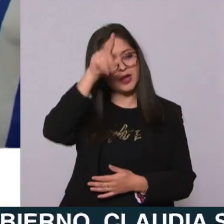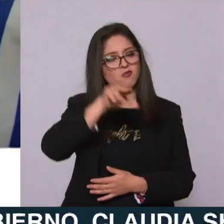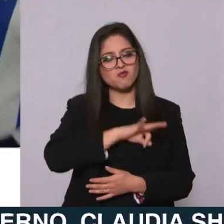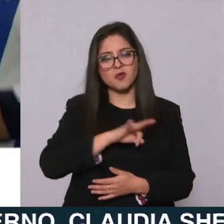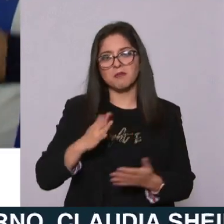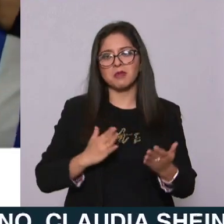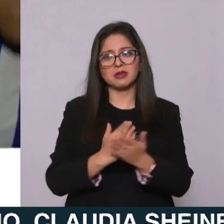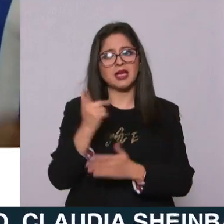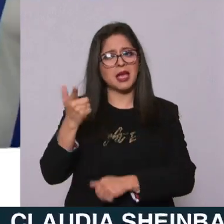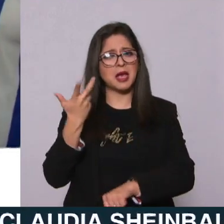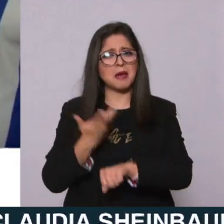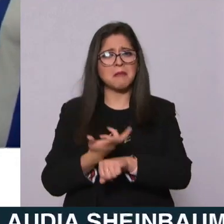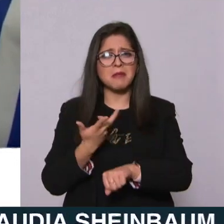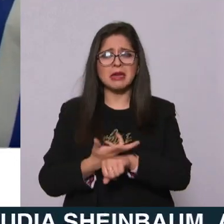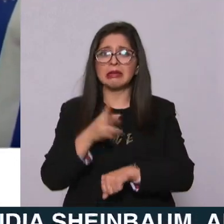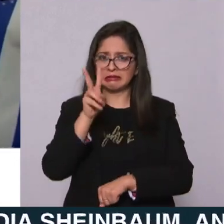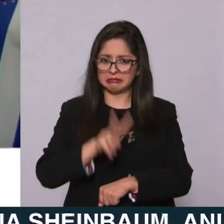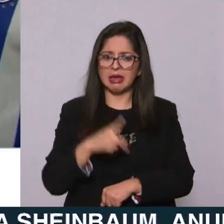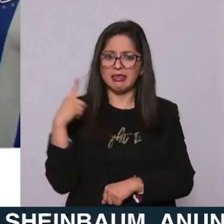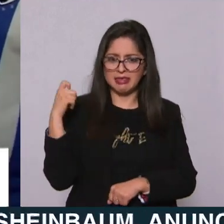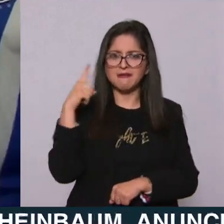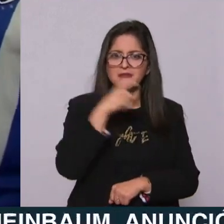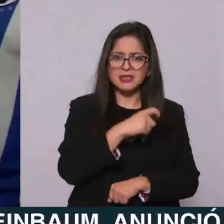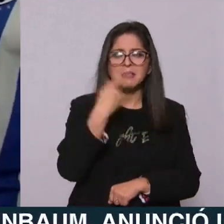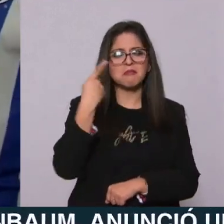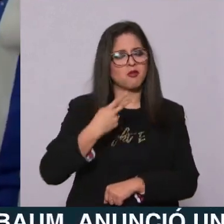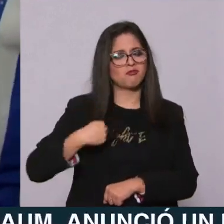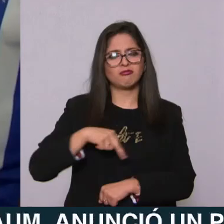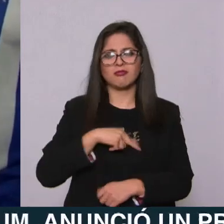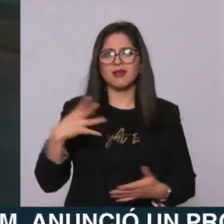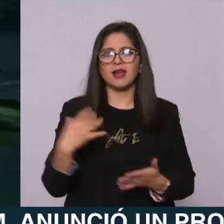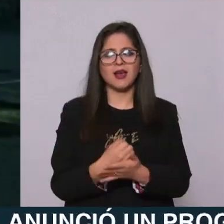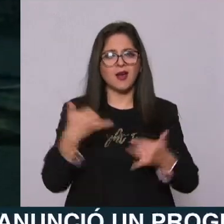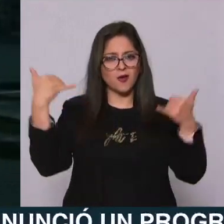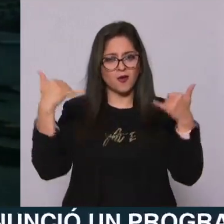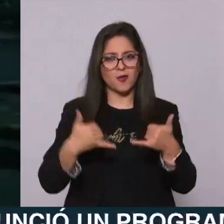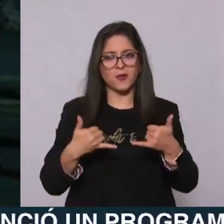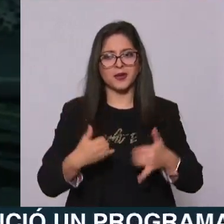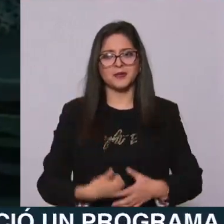ganar. El América es rival muy difícil, pero nos vamos con el triunfo. Y con la Copa nos vamos a Monterrey.